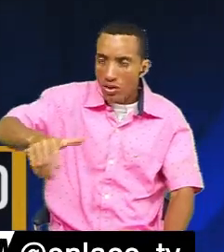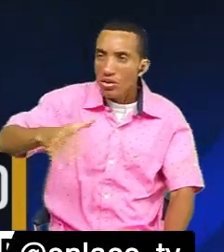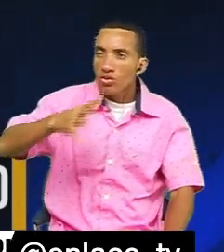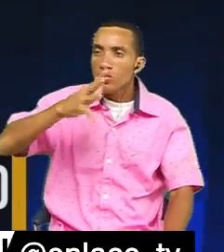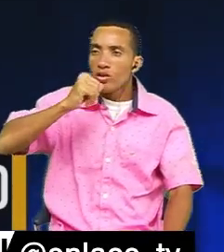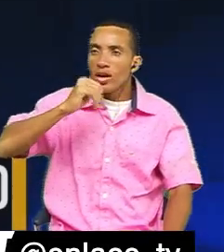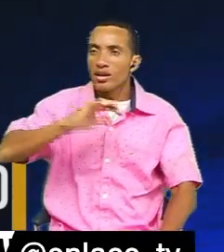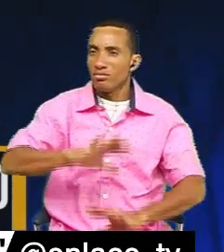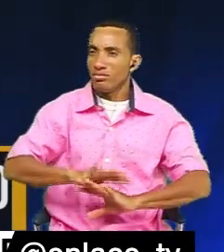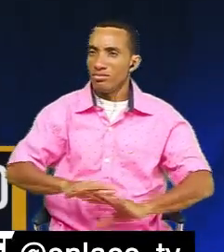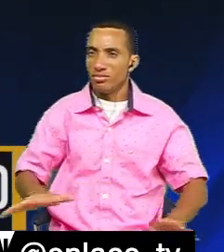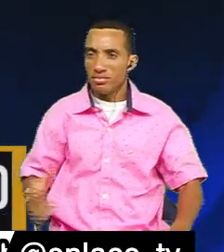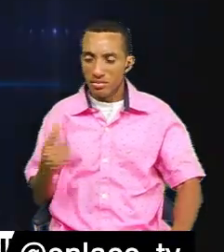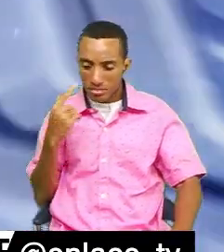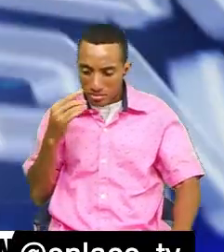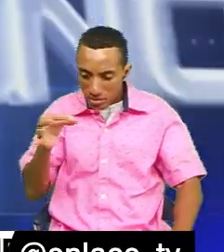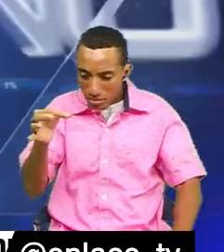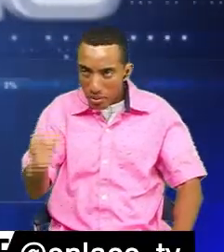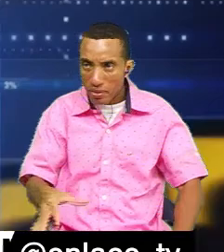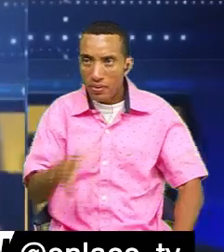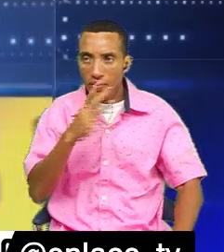miren la gota de agua que sale.